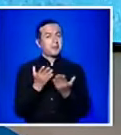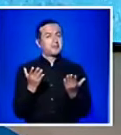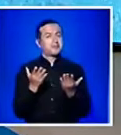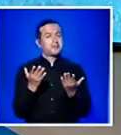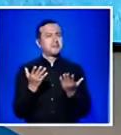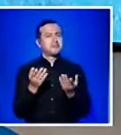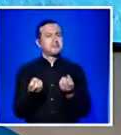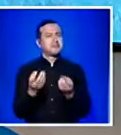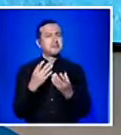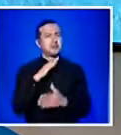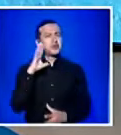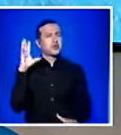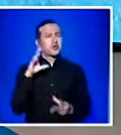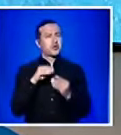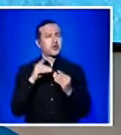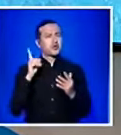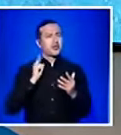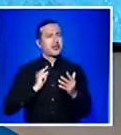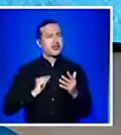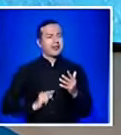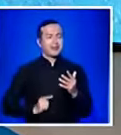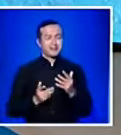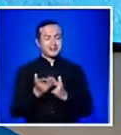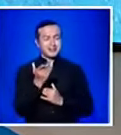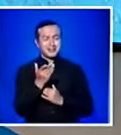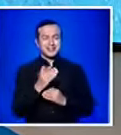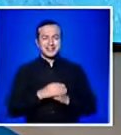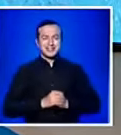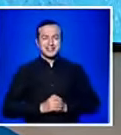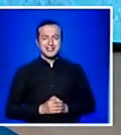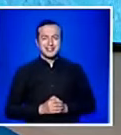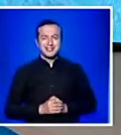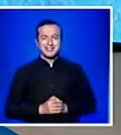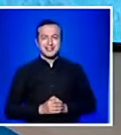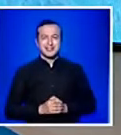entregarnos todos los detalles. Alex, ¿qué nos puedes contar? Adelante.